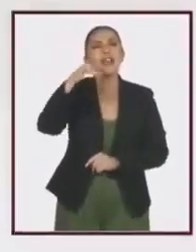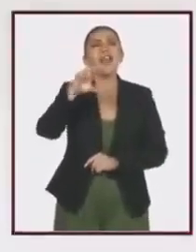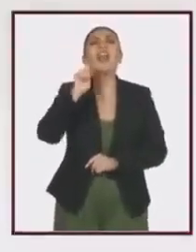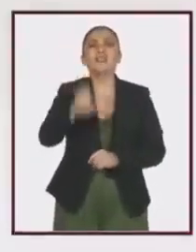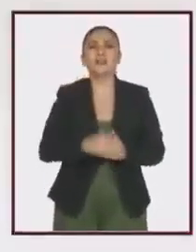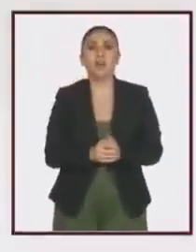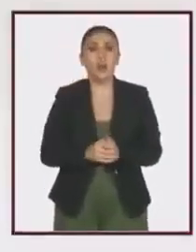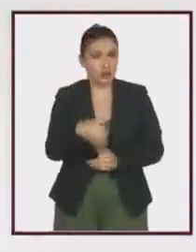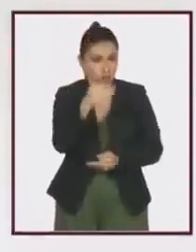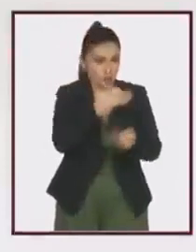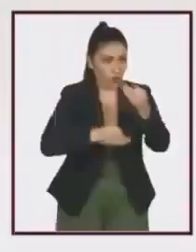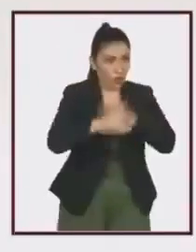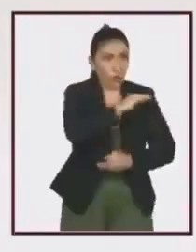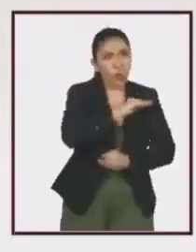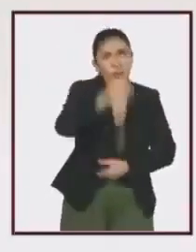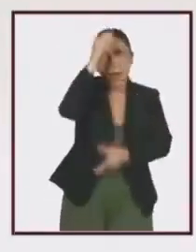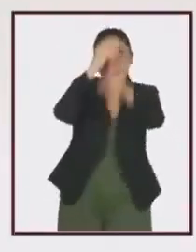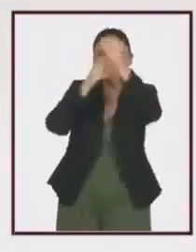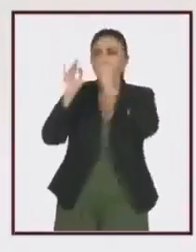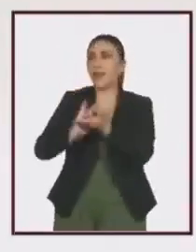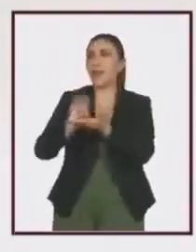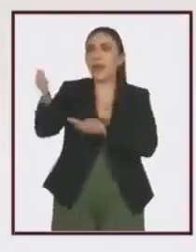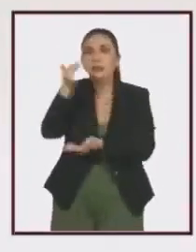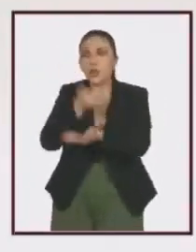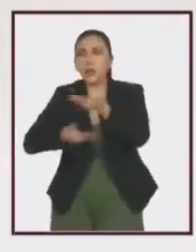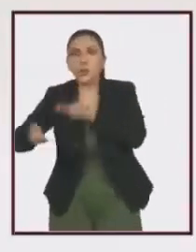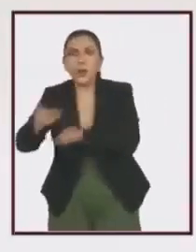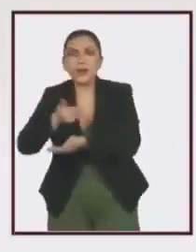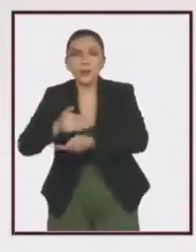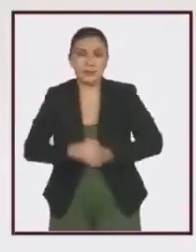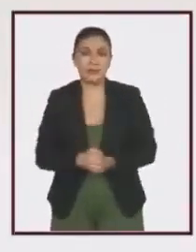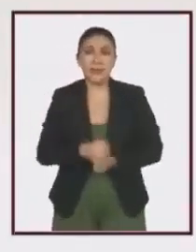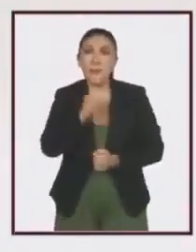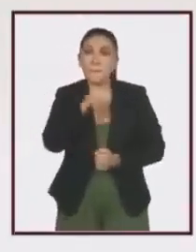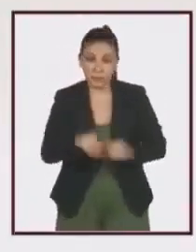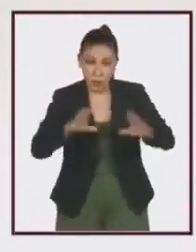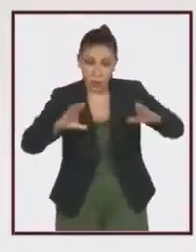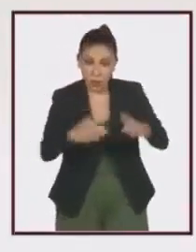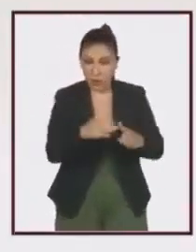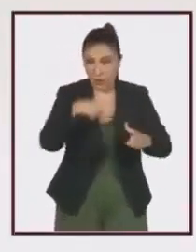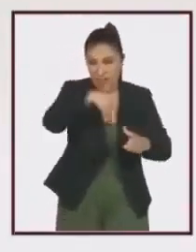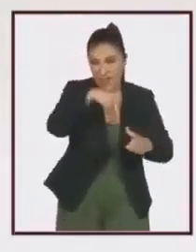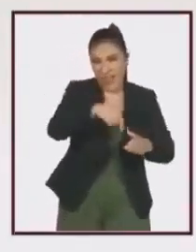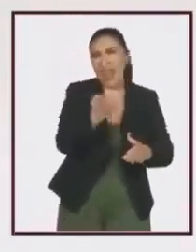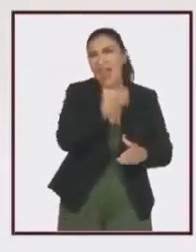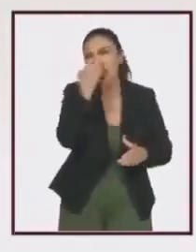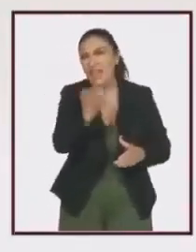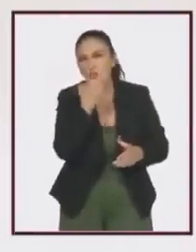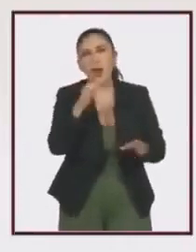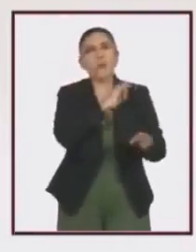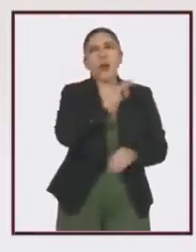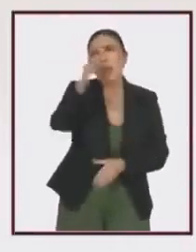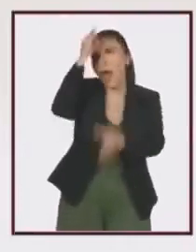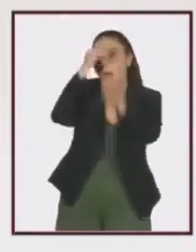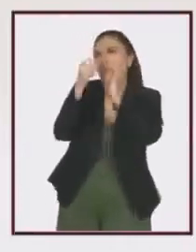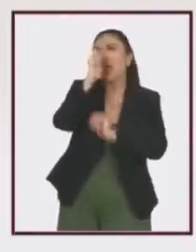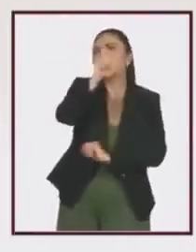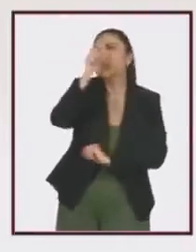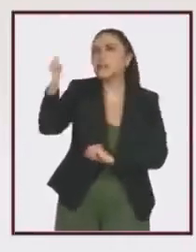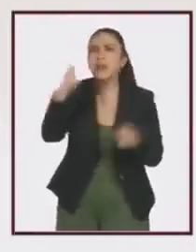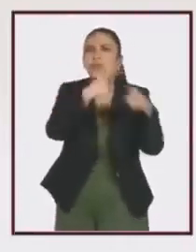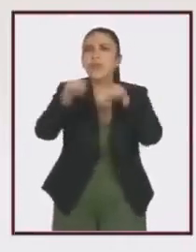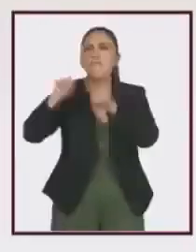todos, y que en el colectivo escolar podemos aprender de los conocimientos, la experiencia que